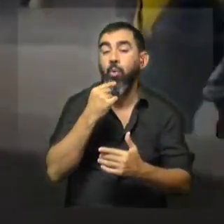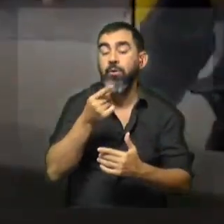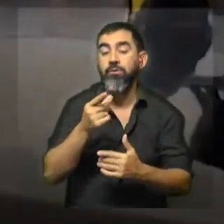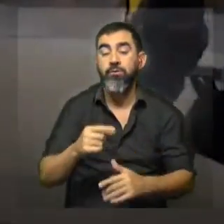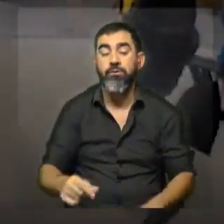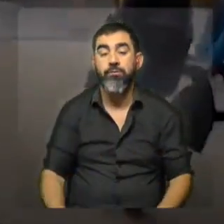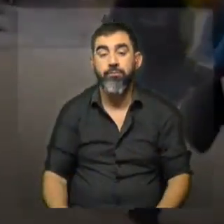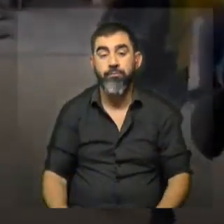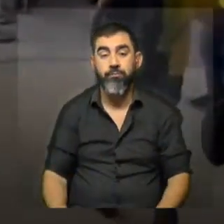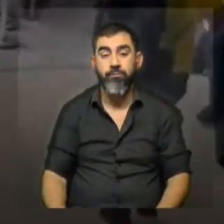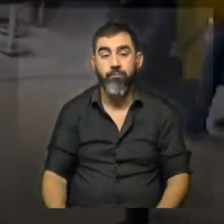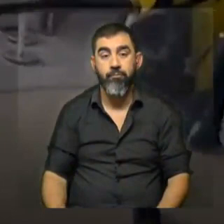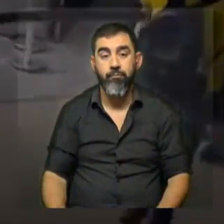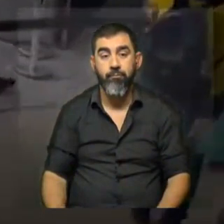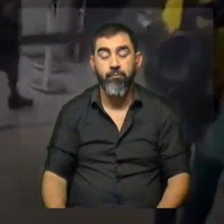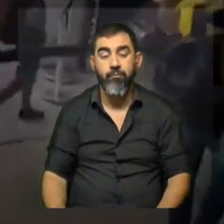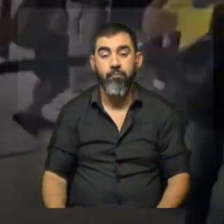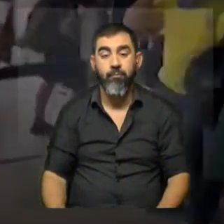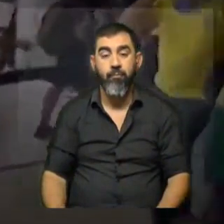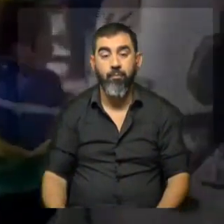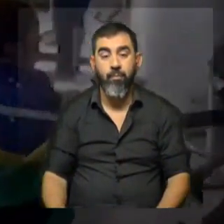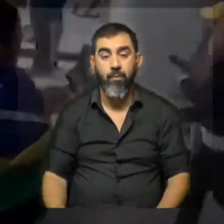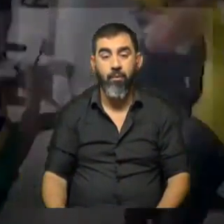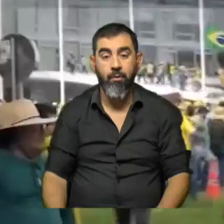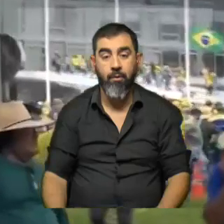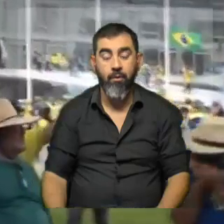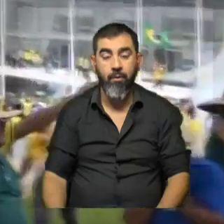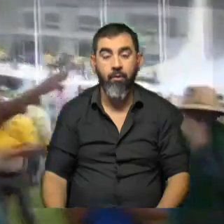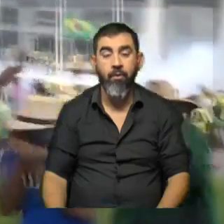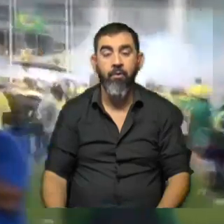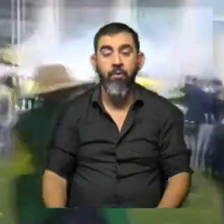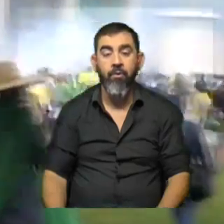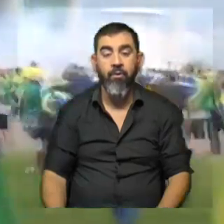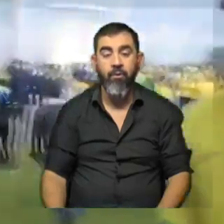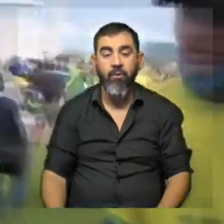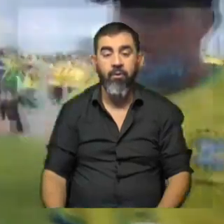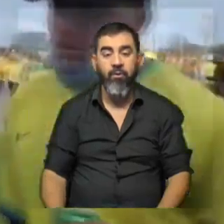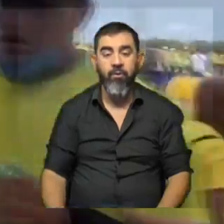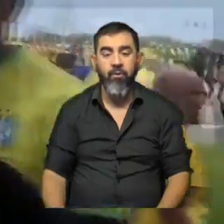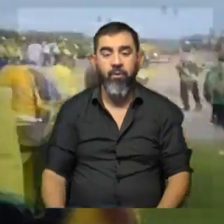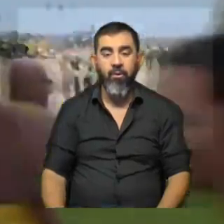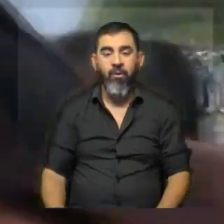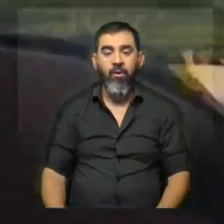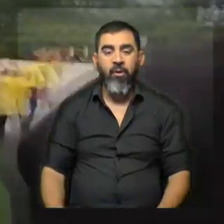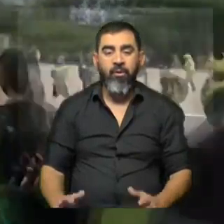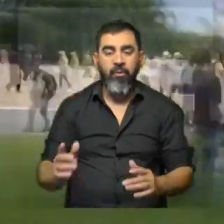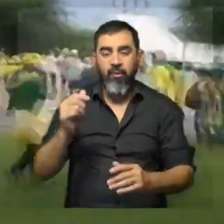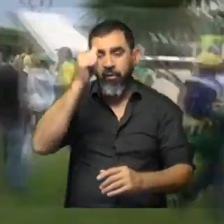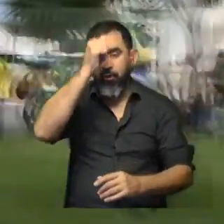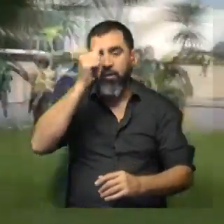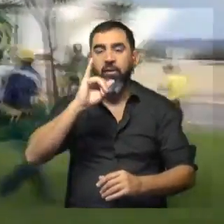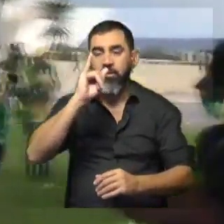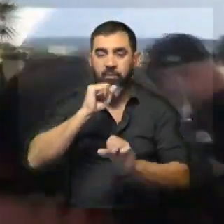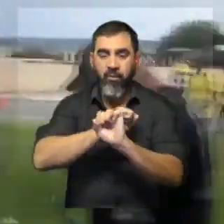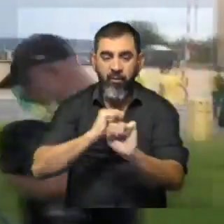brasileña y de la policía federal, debí decir, y también de la policía de Brasilia. Esto no ocurrió este domingo